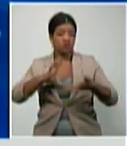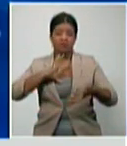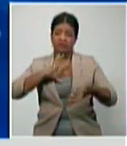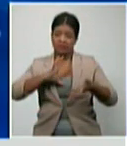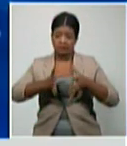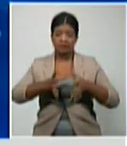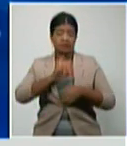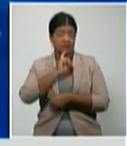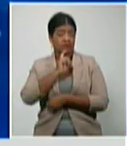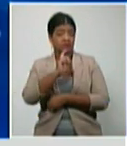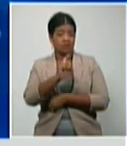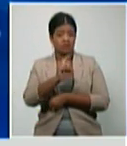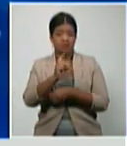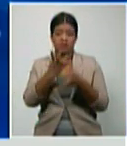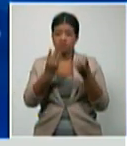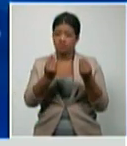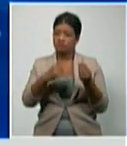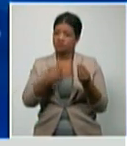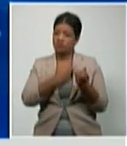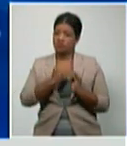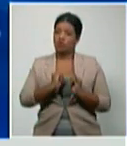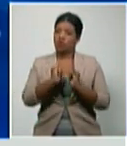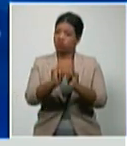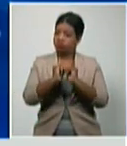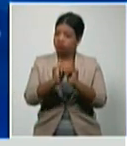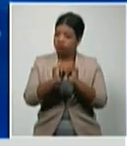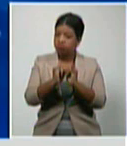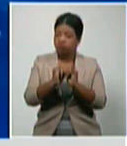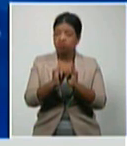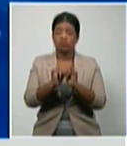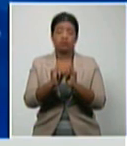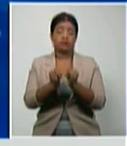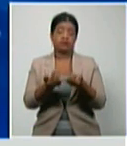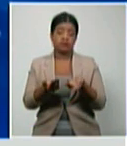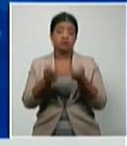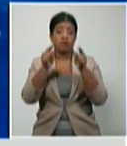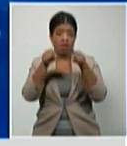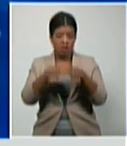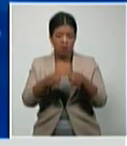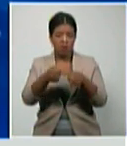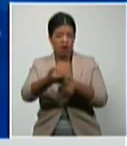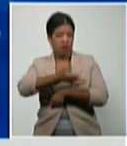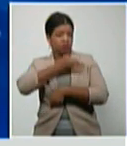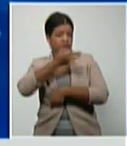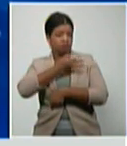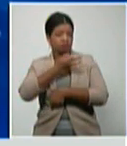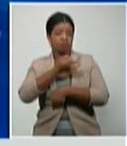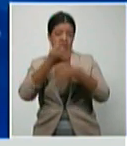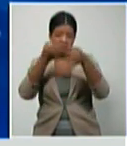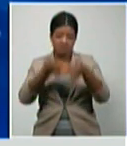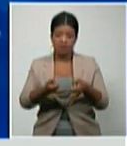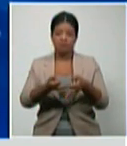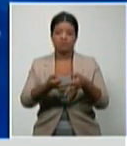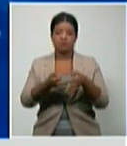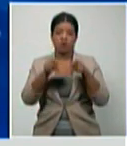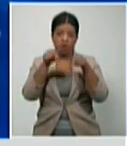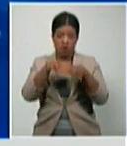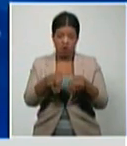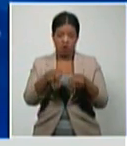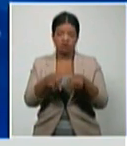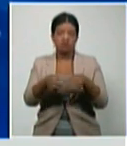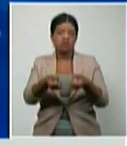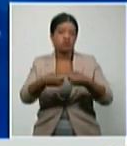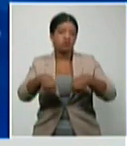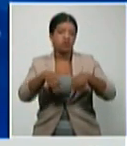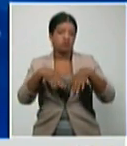dando bastante información y bueno, vamos a precisar cuál es la situación hasta el día de hoy, que